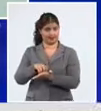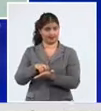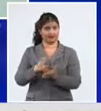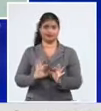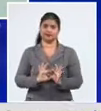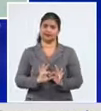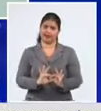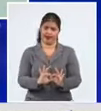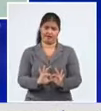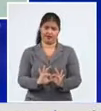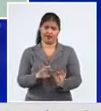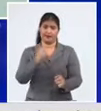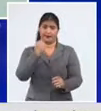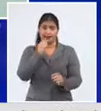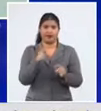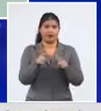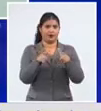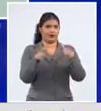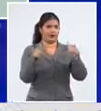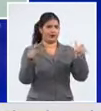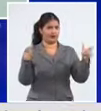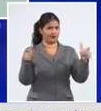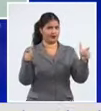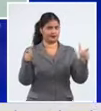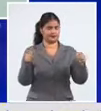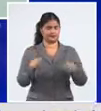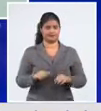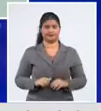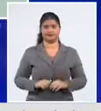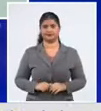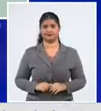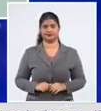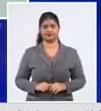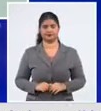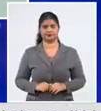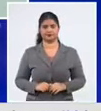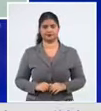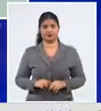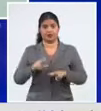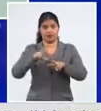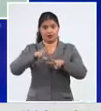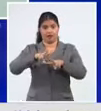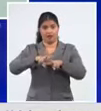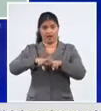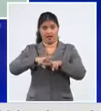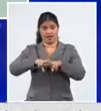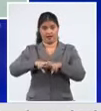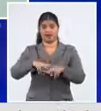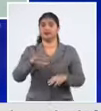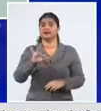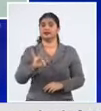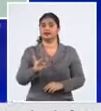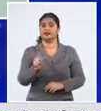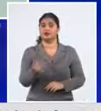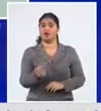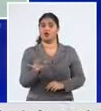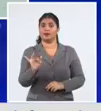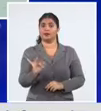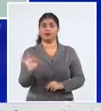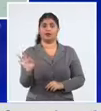elevada, excepto nuevamente La Habana, en la cual el 7,7% resultó